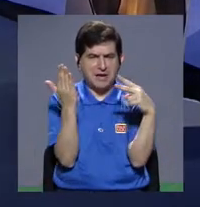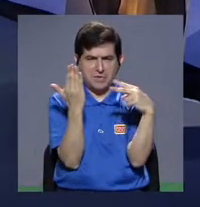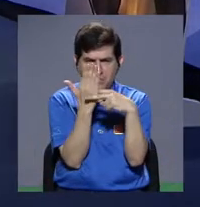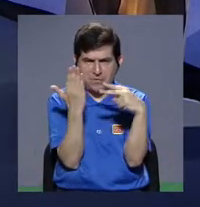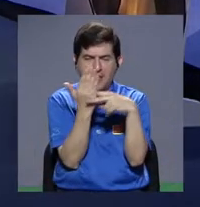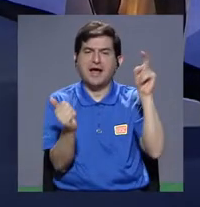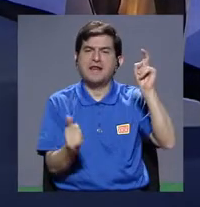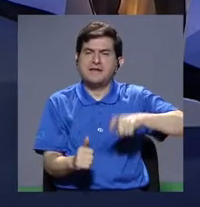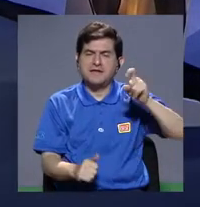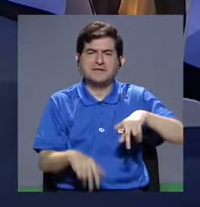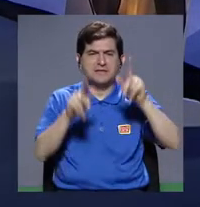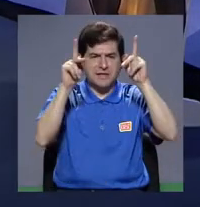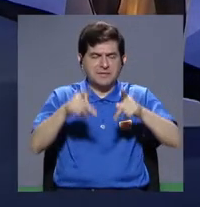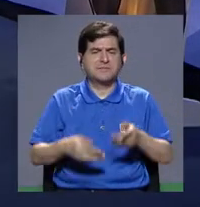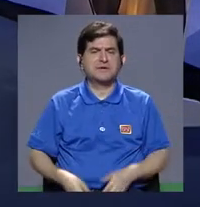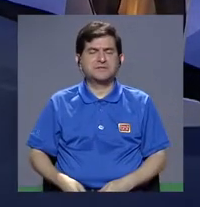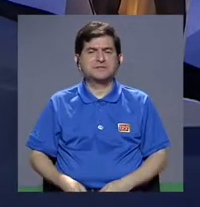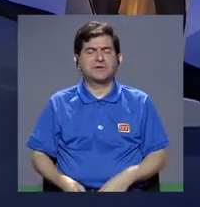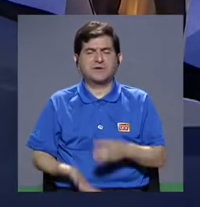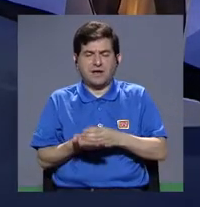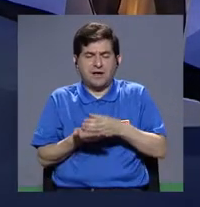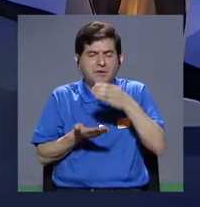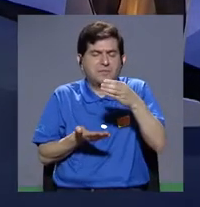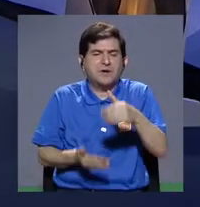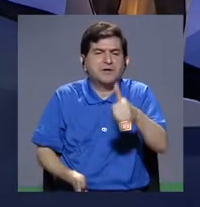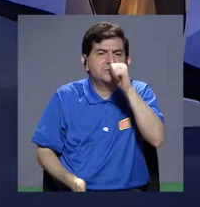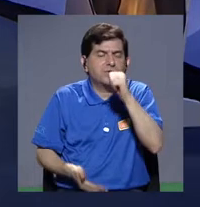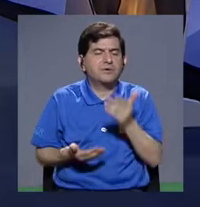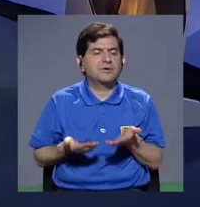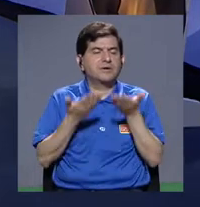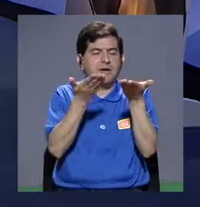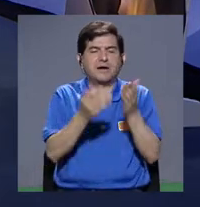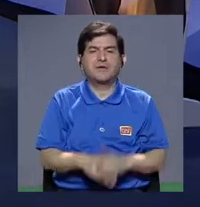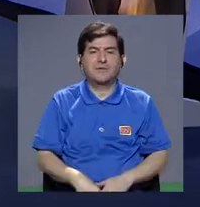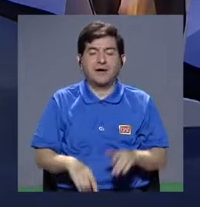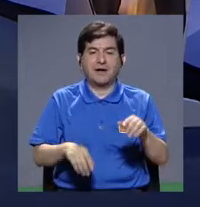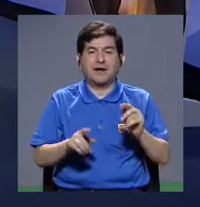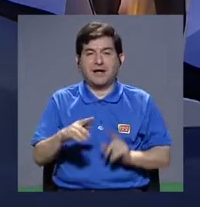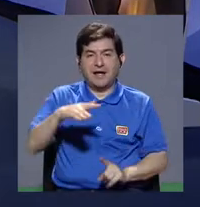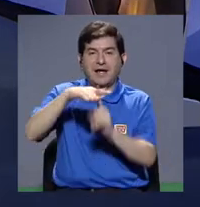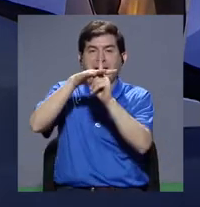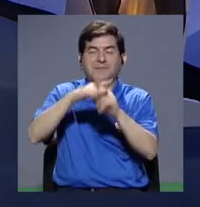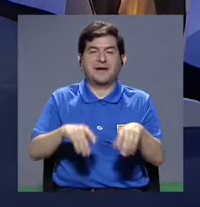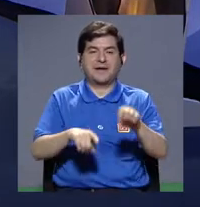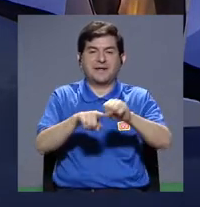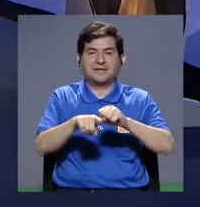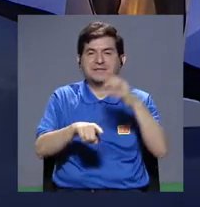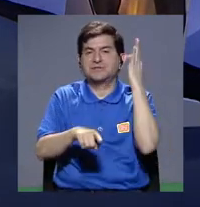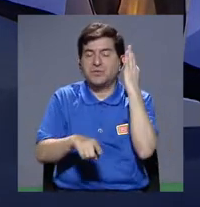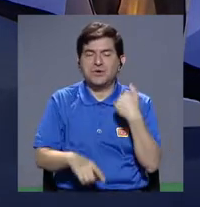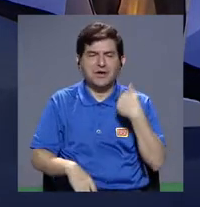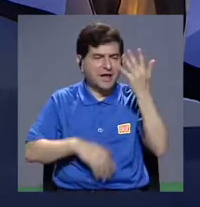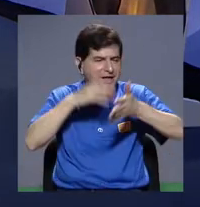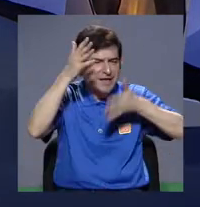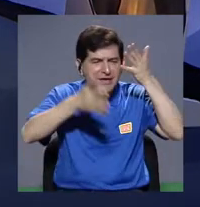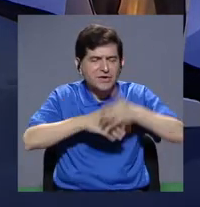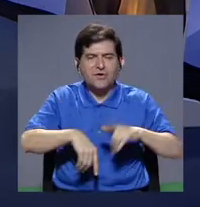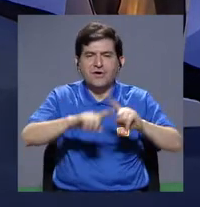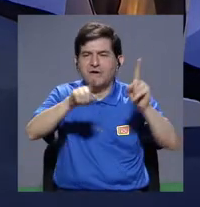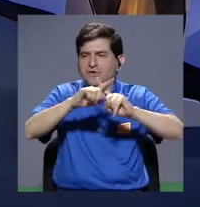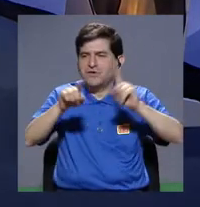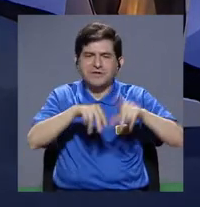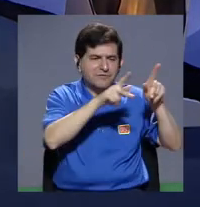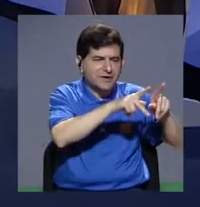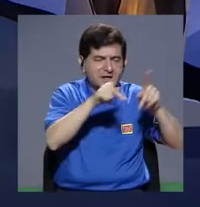jardín ella necesita alguien que le traiga un vaso con agua esto ya aparece la sobrina así es así voy yo creando los